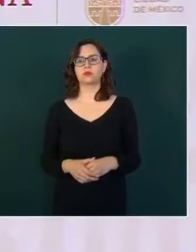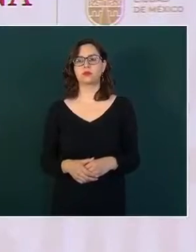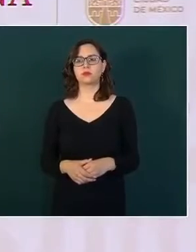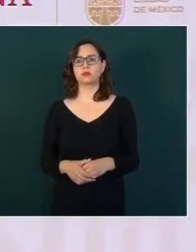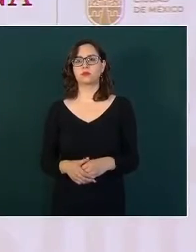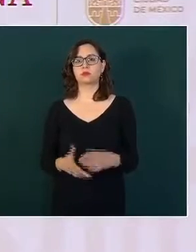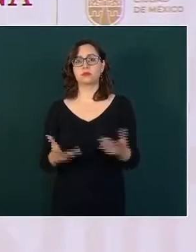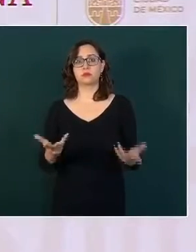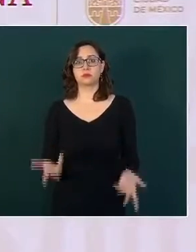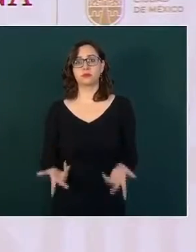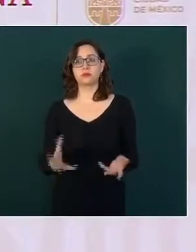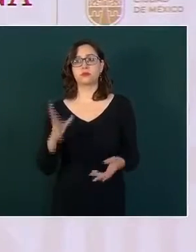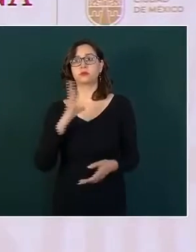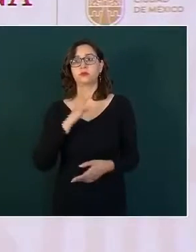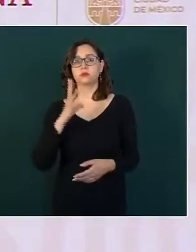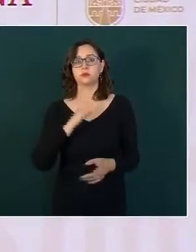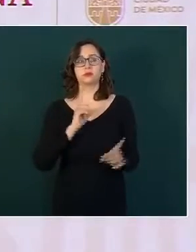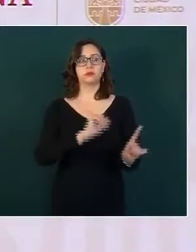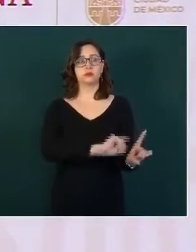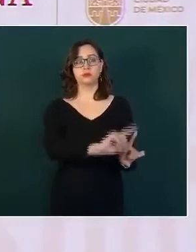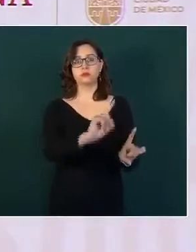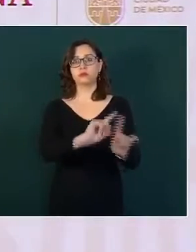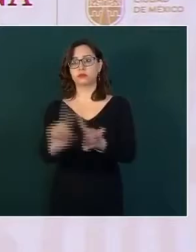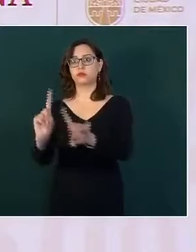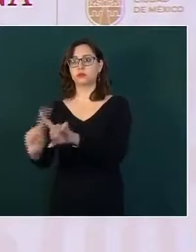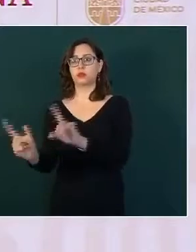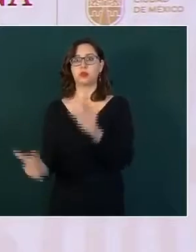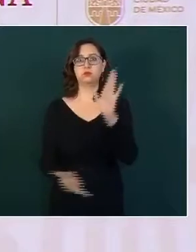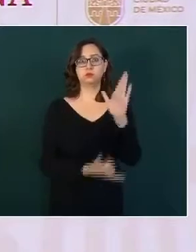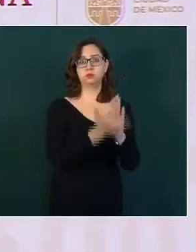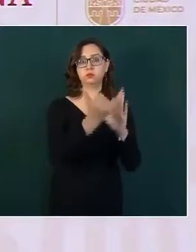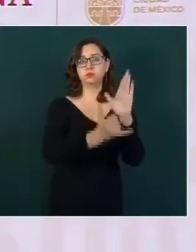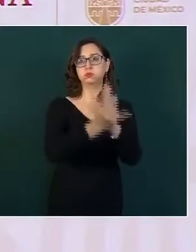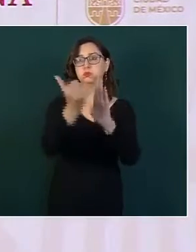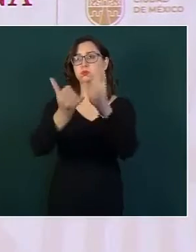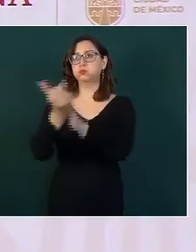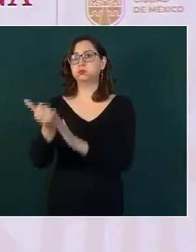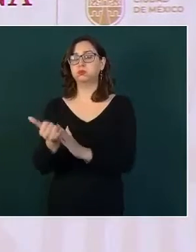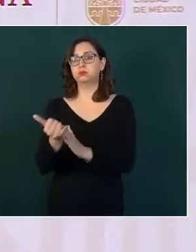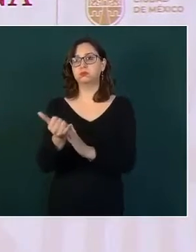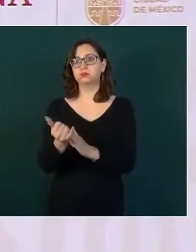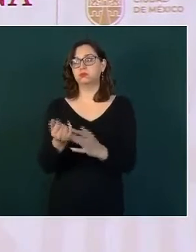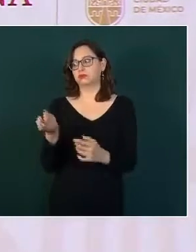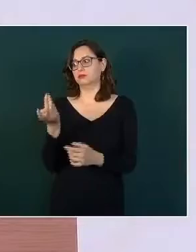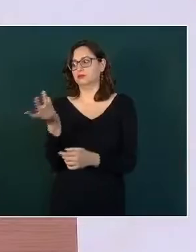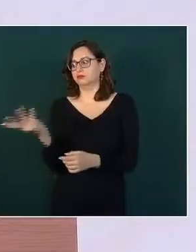ejecutar las obras públicas en curso.